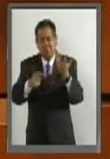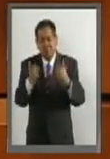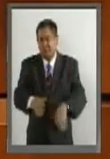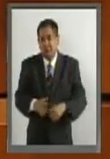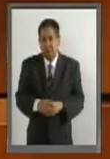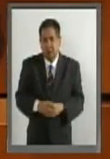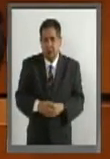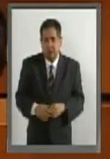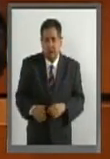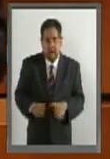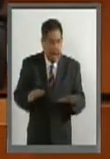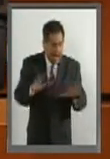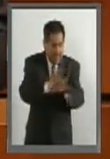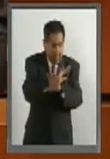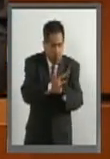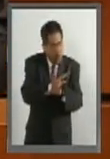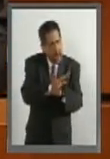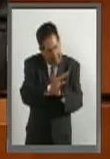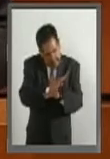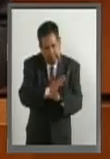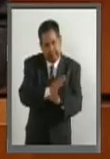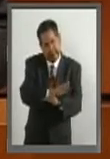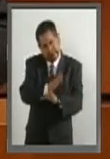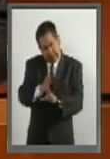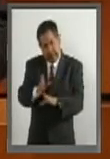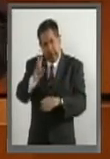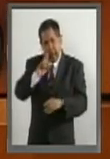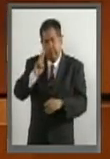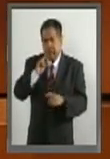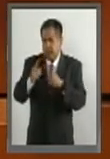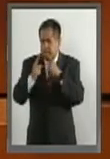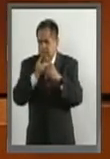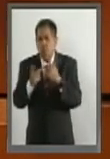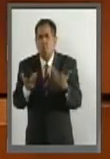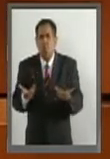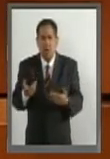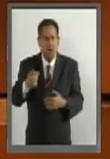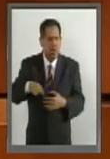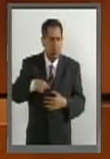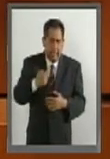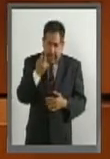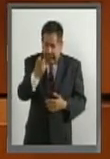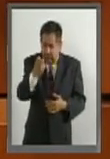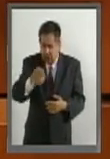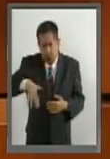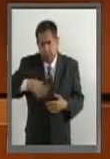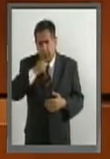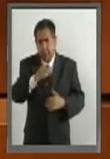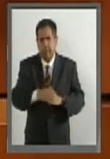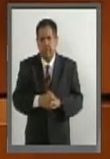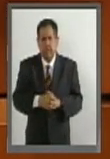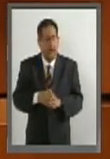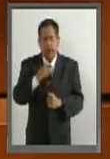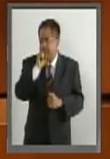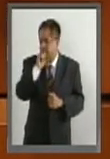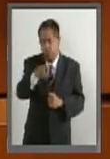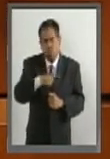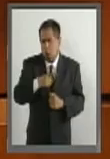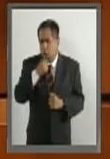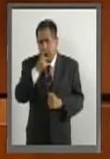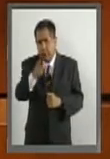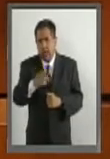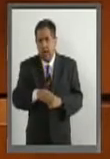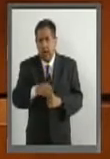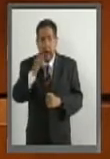cambio, pues empezar a discutir qué es lo que yo decía. Tampoco dije que hay que darle la